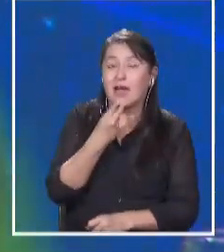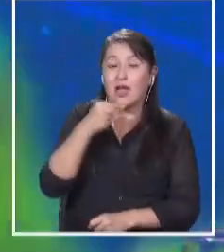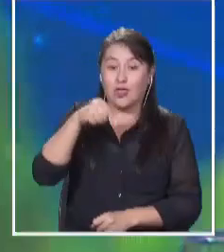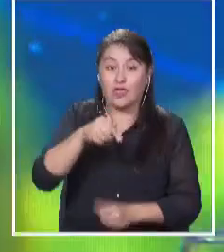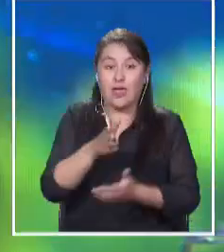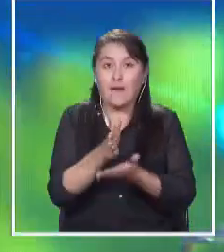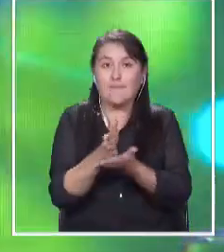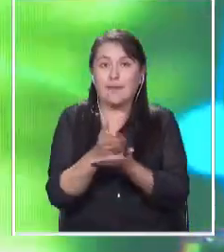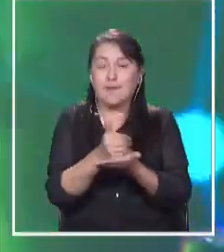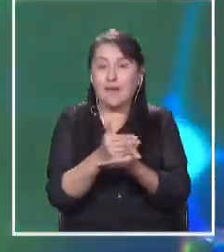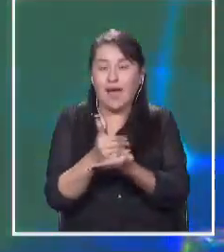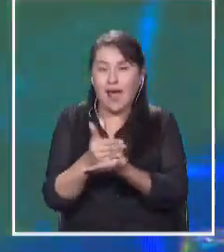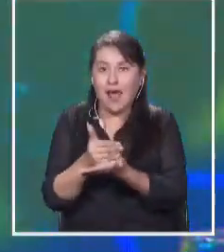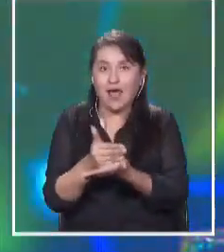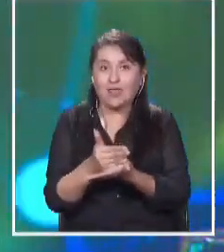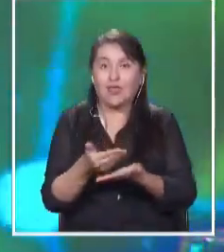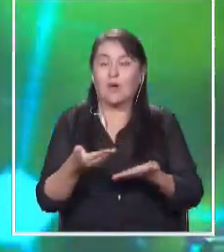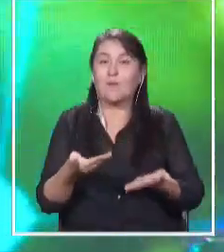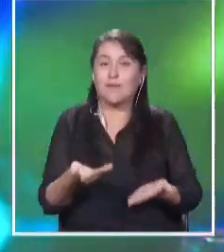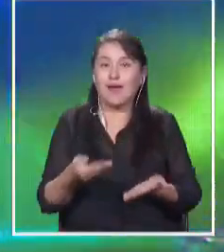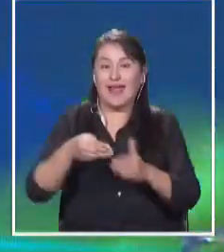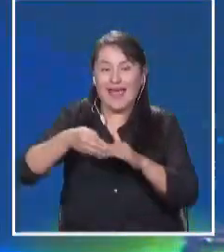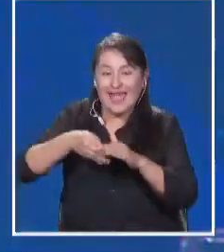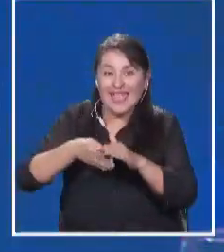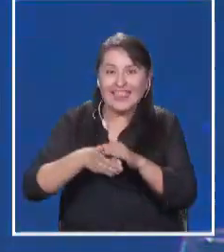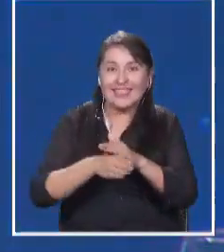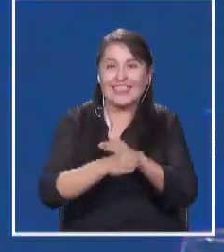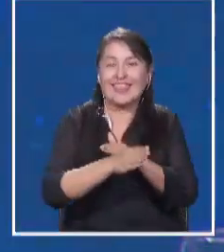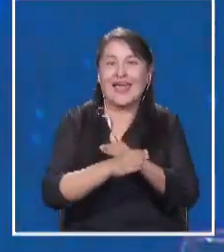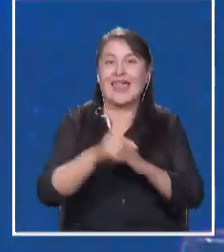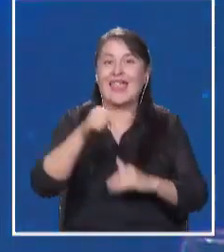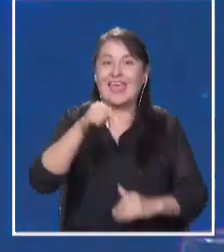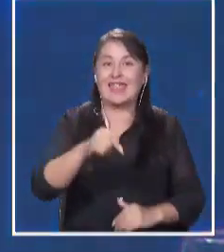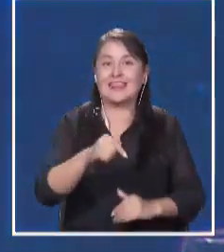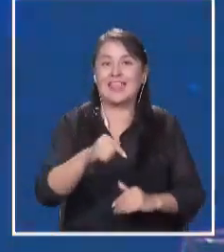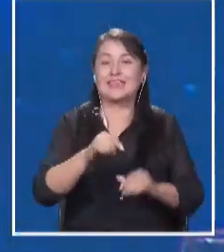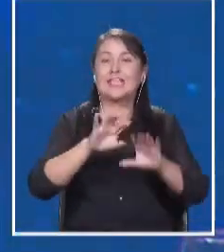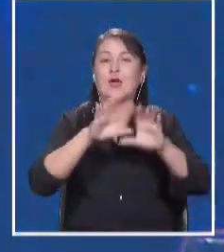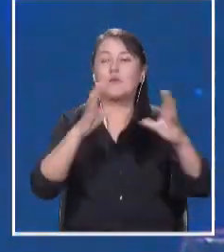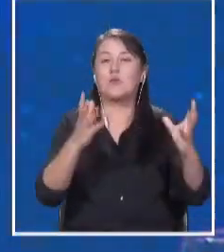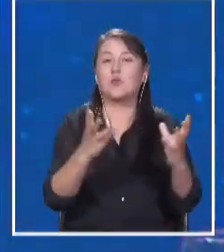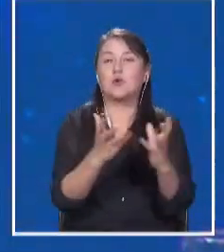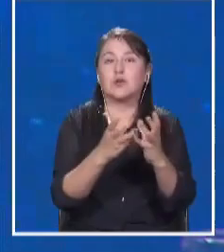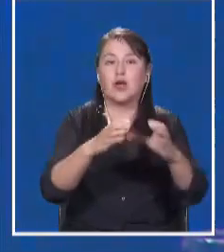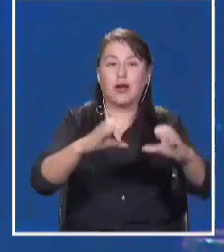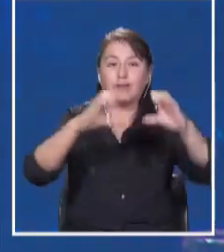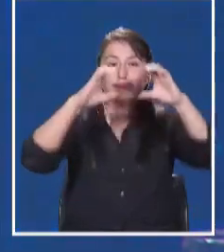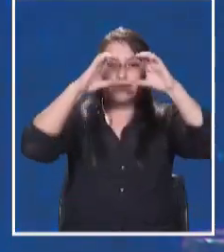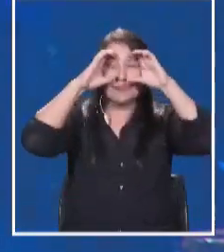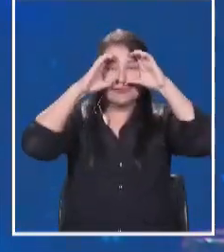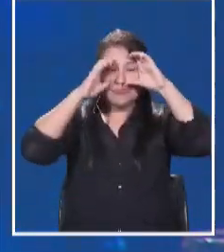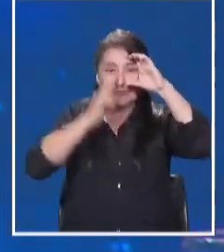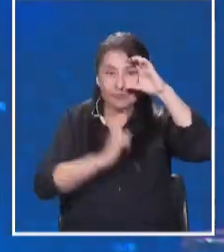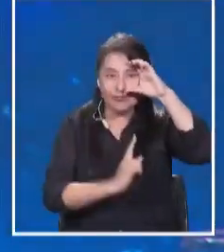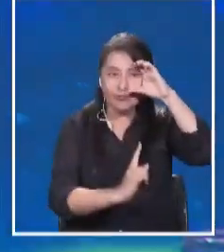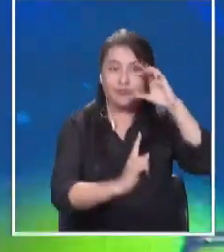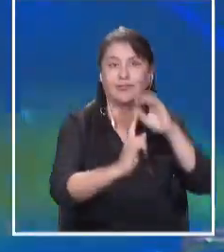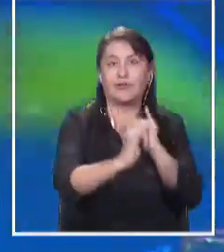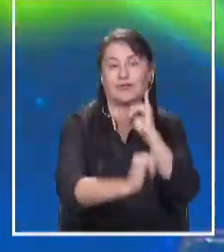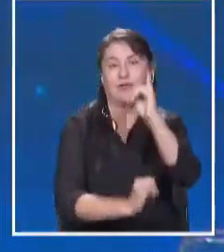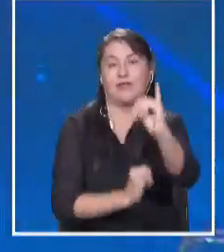preparándonos a entrar en este mundo virtual, digital, del metaverso, y sin embargo no conocemos nuestra propia